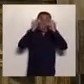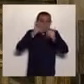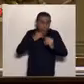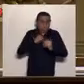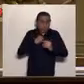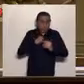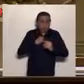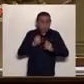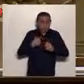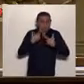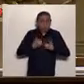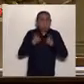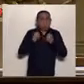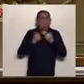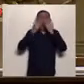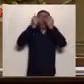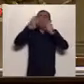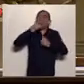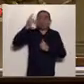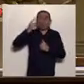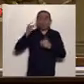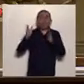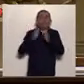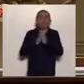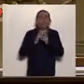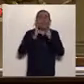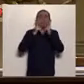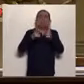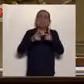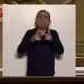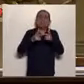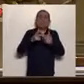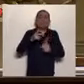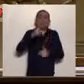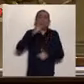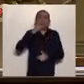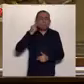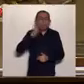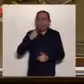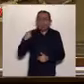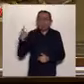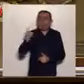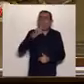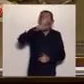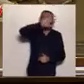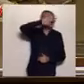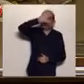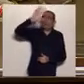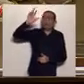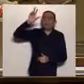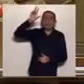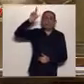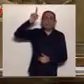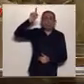Espíritu Santo, el Espíritu de Dios, nos atrevemos juntos a decir: Padre nuestro que estás en